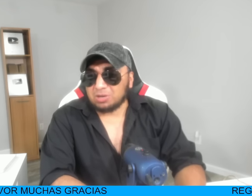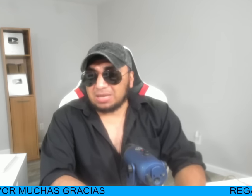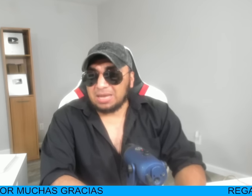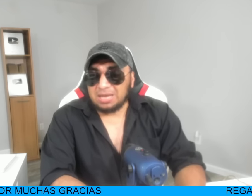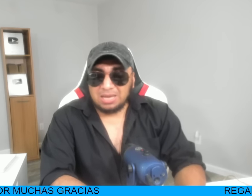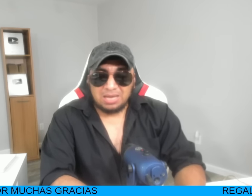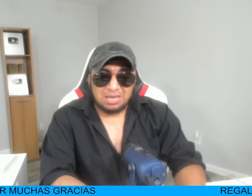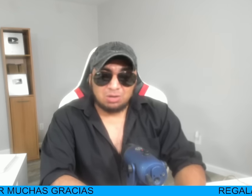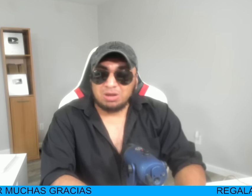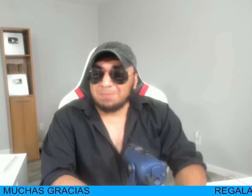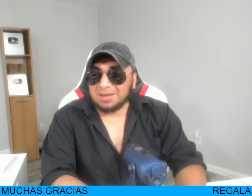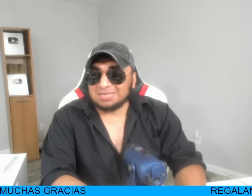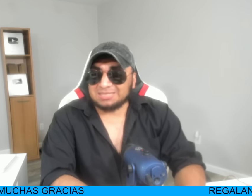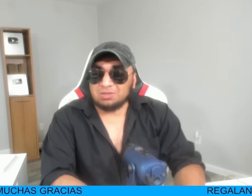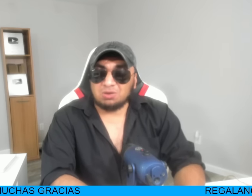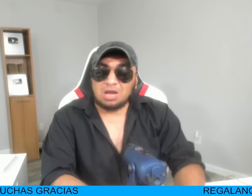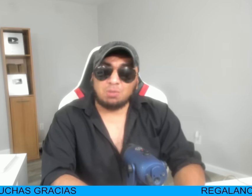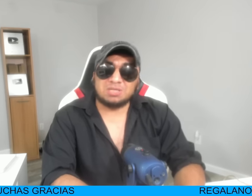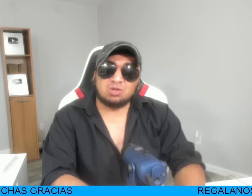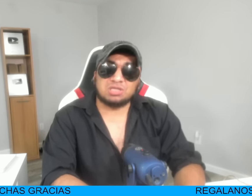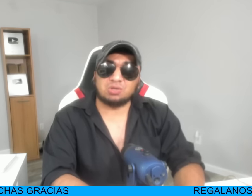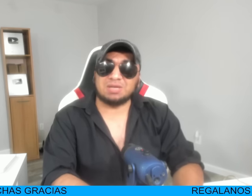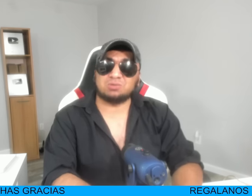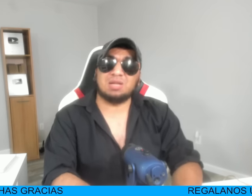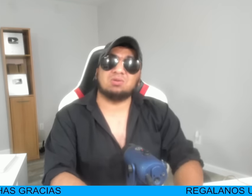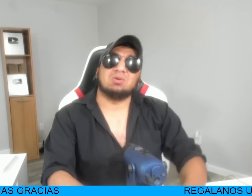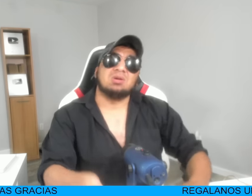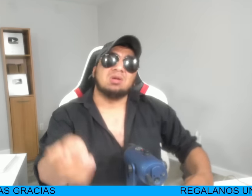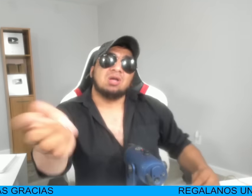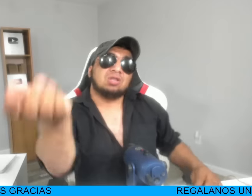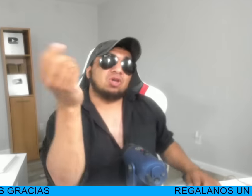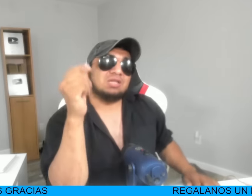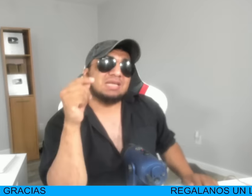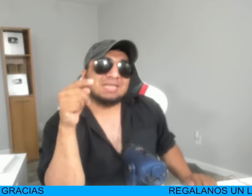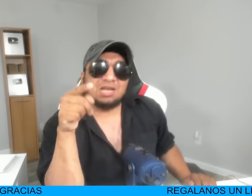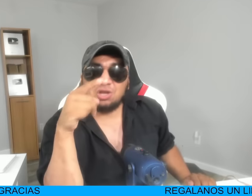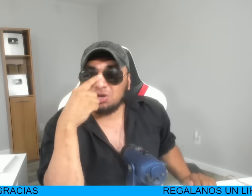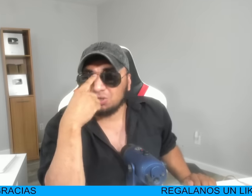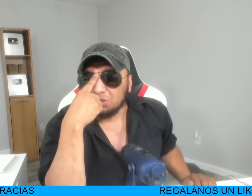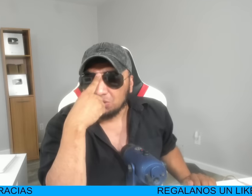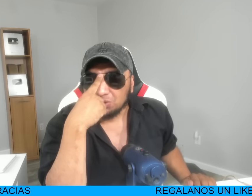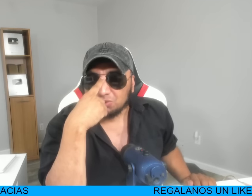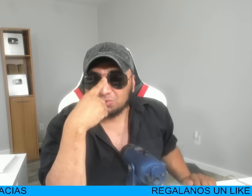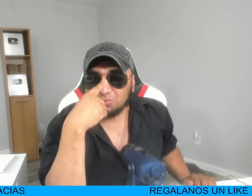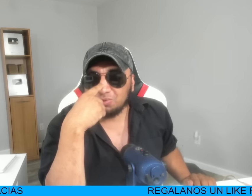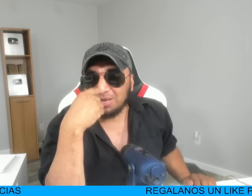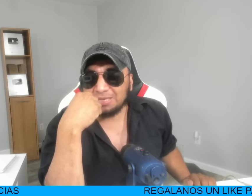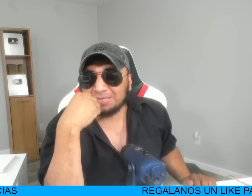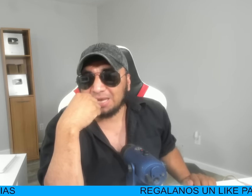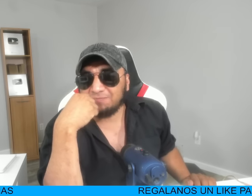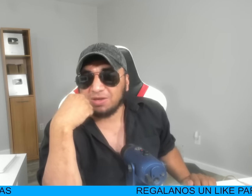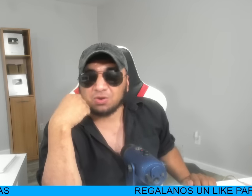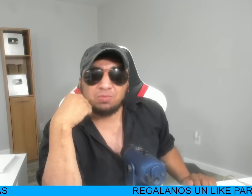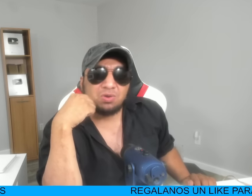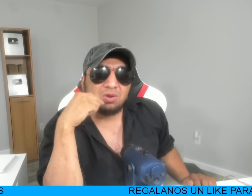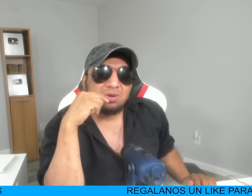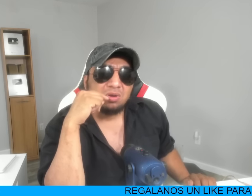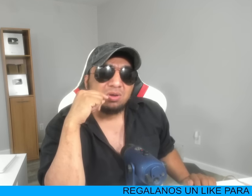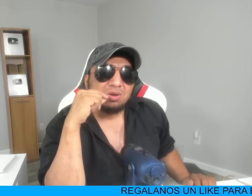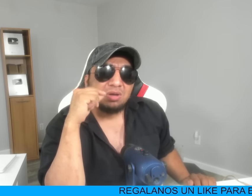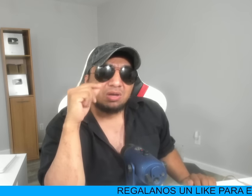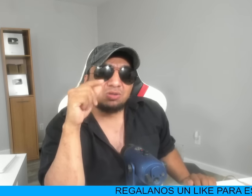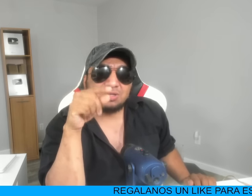Simplemente porque no le ha aparecido la comisión de sobresueldo. Donde salió su ex jefe